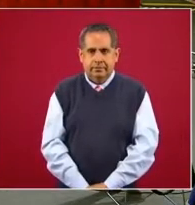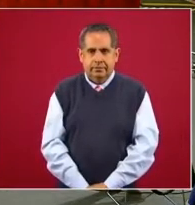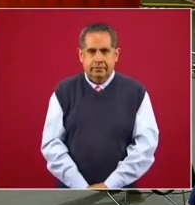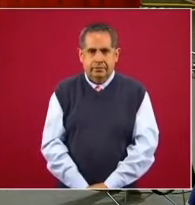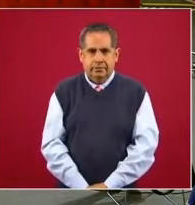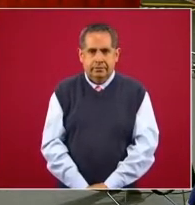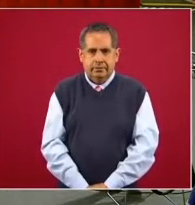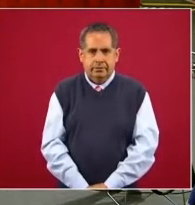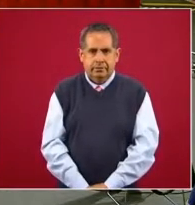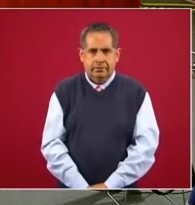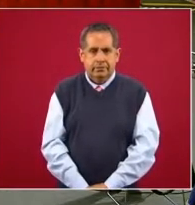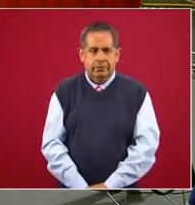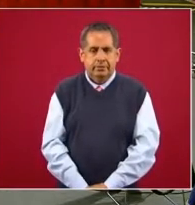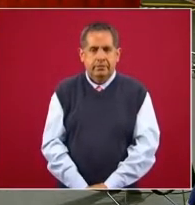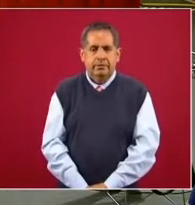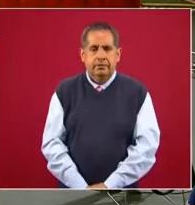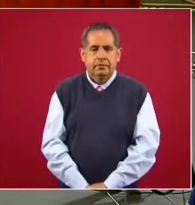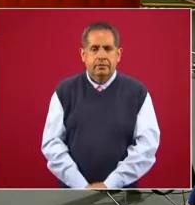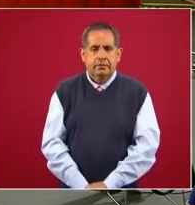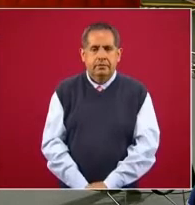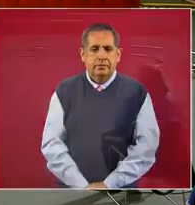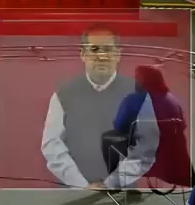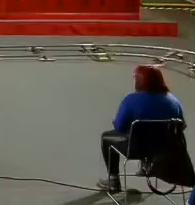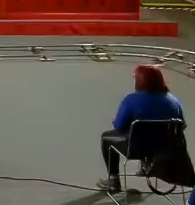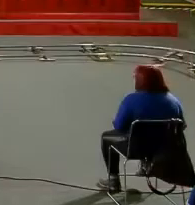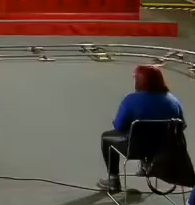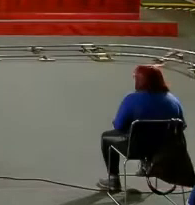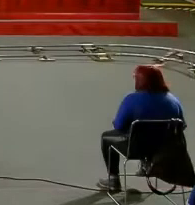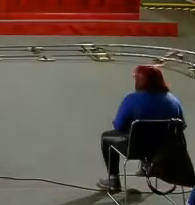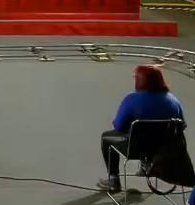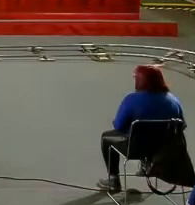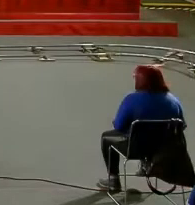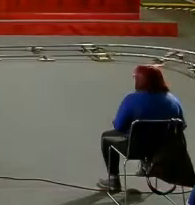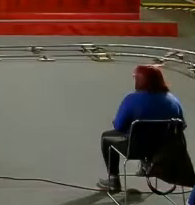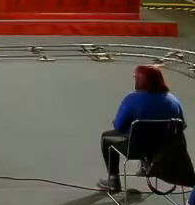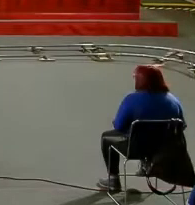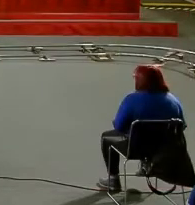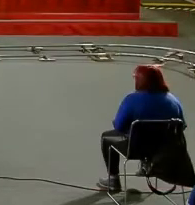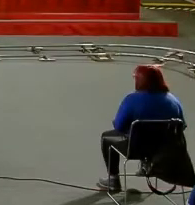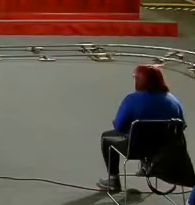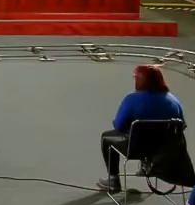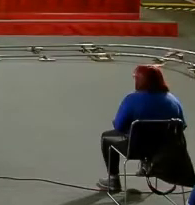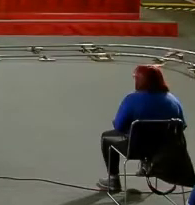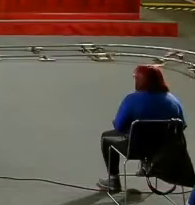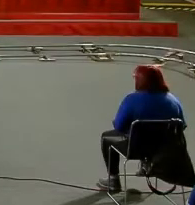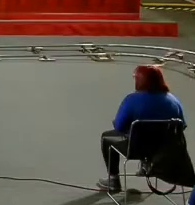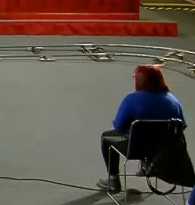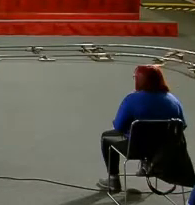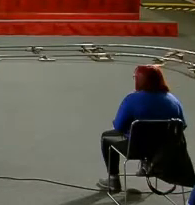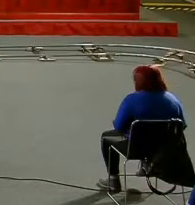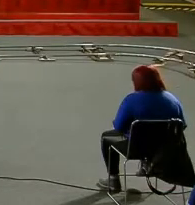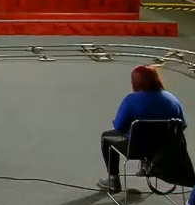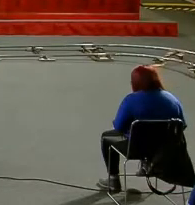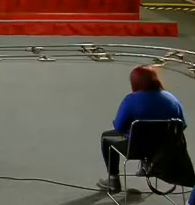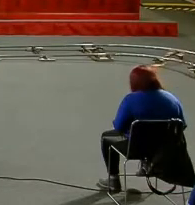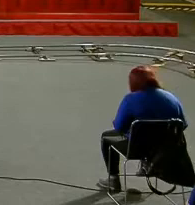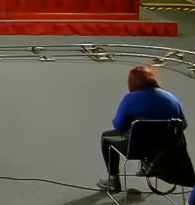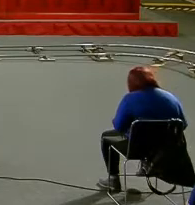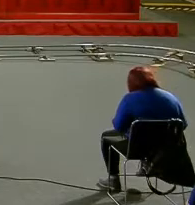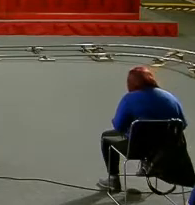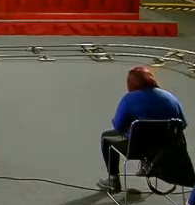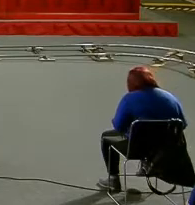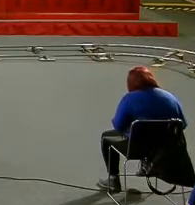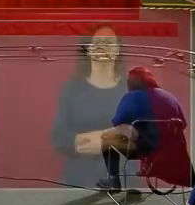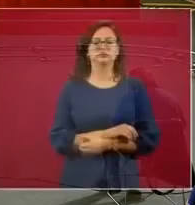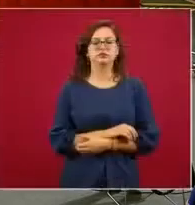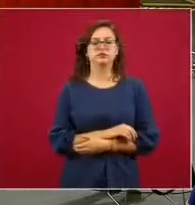Bueno, pues buenas noches a todos, doctor López-Gatell, doctora Lumía, con su permiso. Les voy a platicar yo un poquito acerca de cómo fue